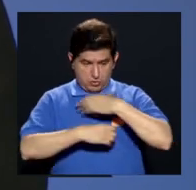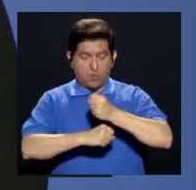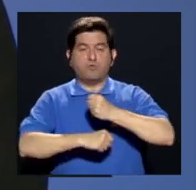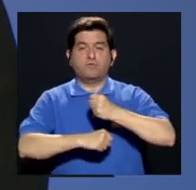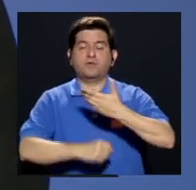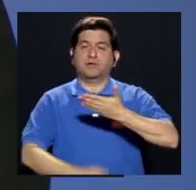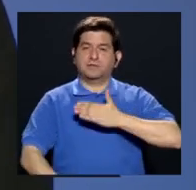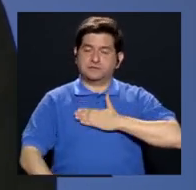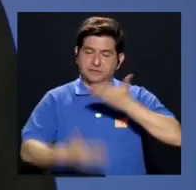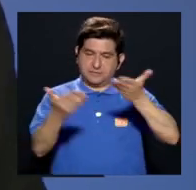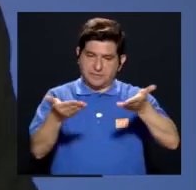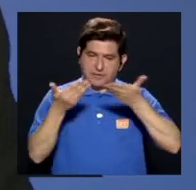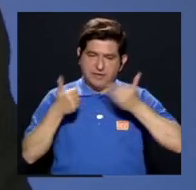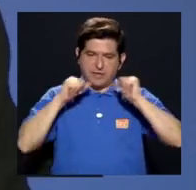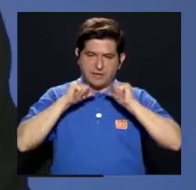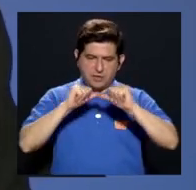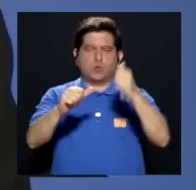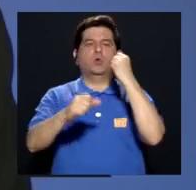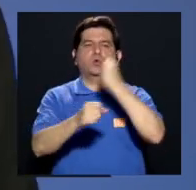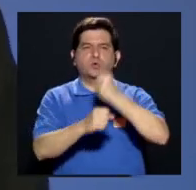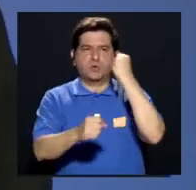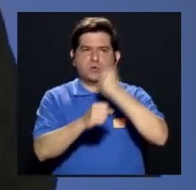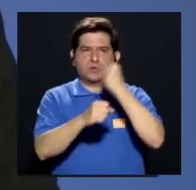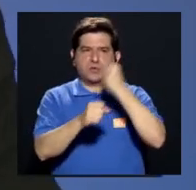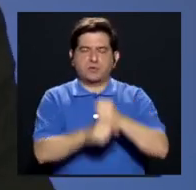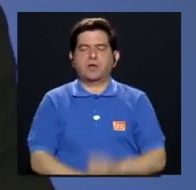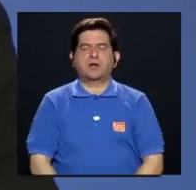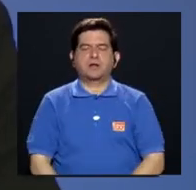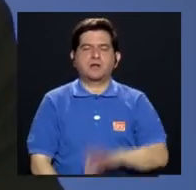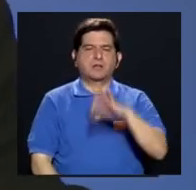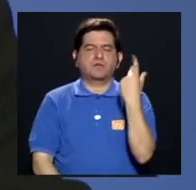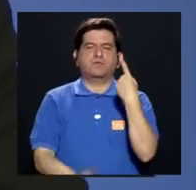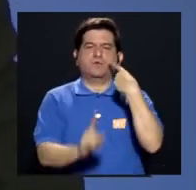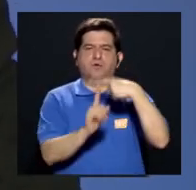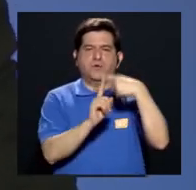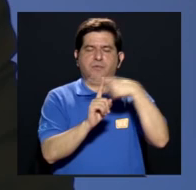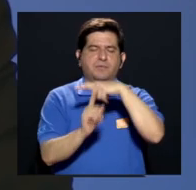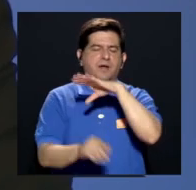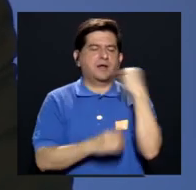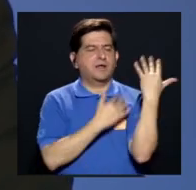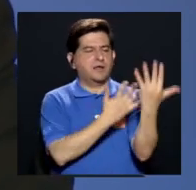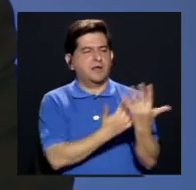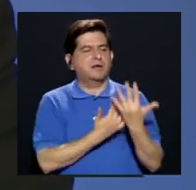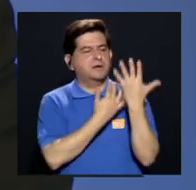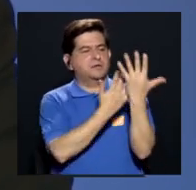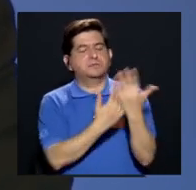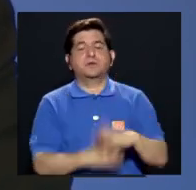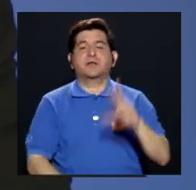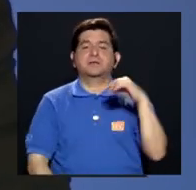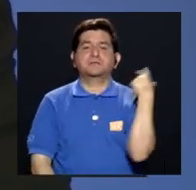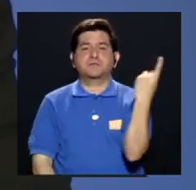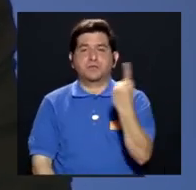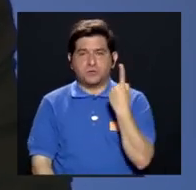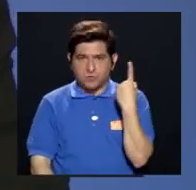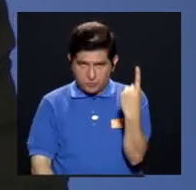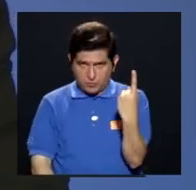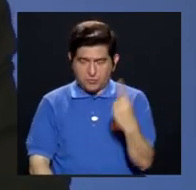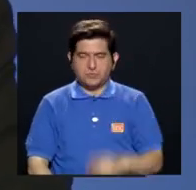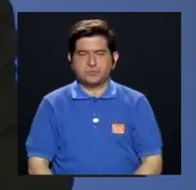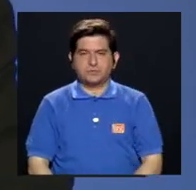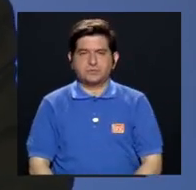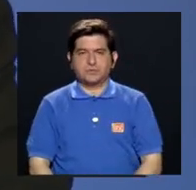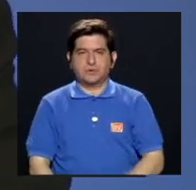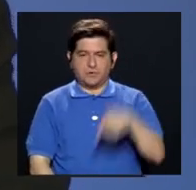para seguir trabajando con optimismo y esperanza, no solo durante estos